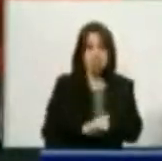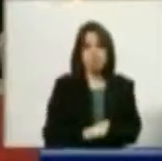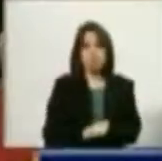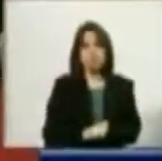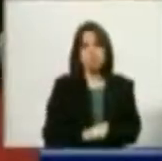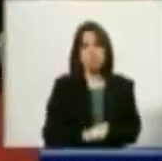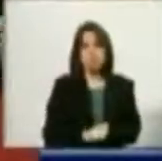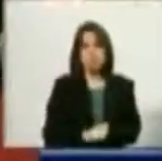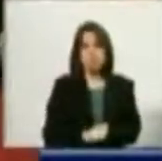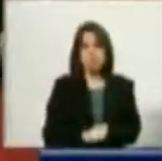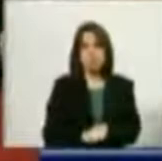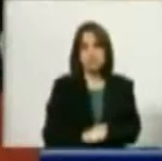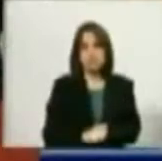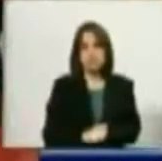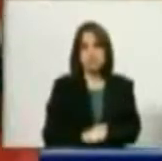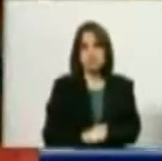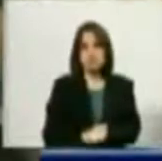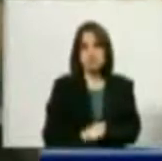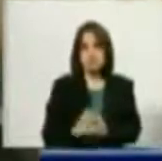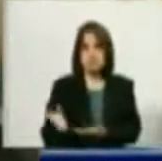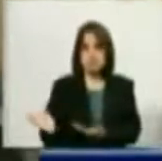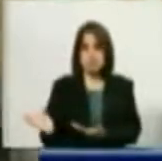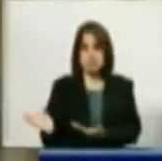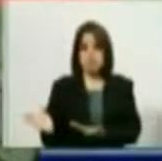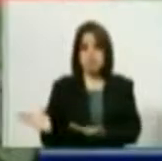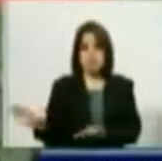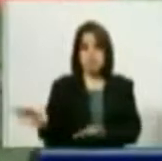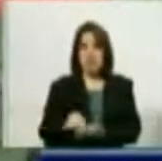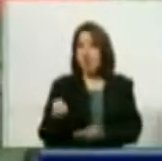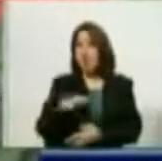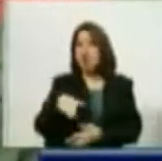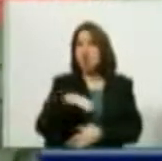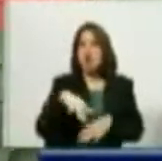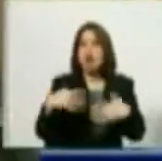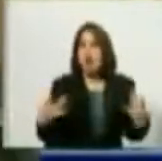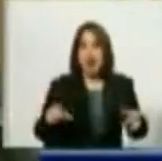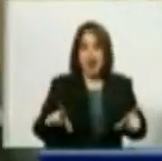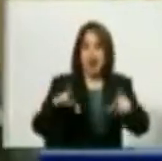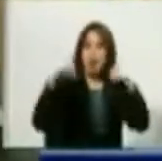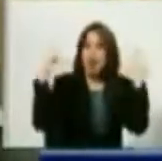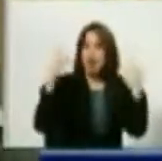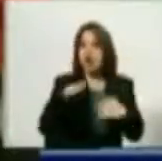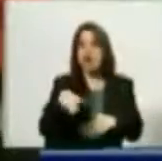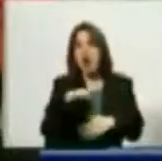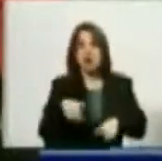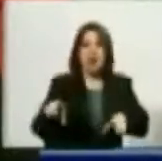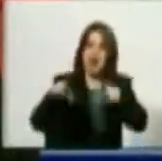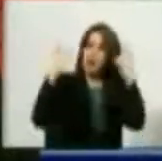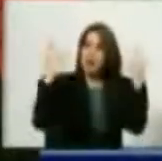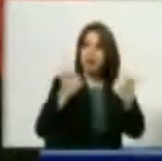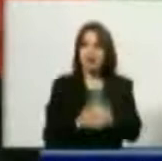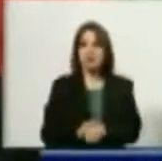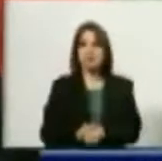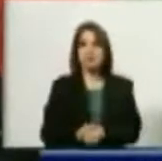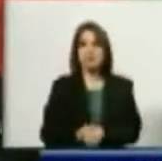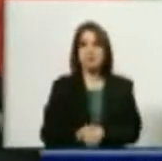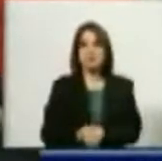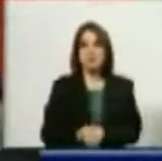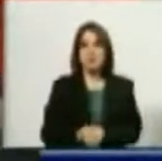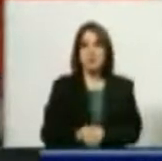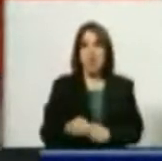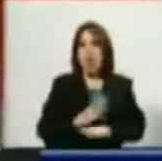es donde estamos dónde y los